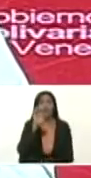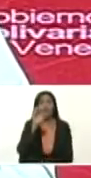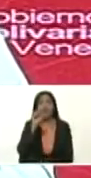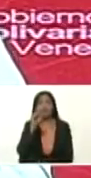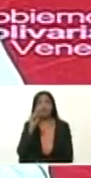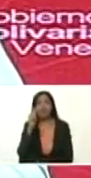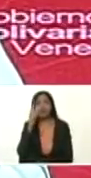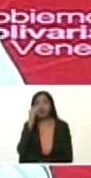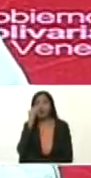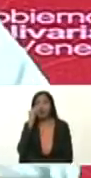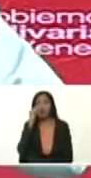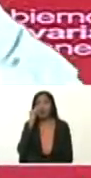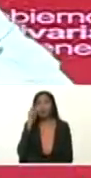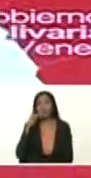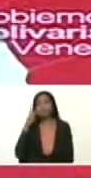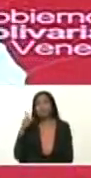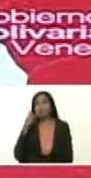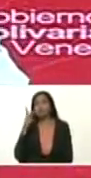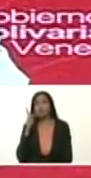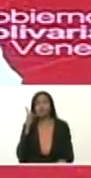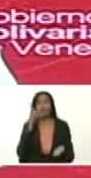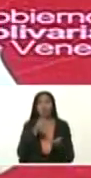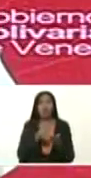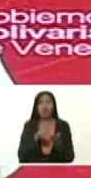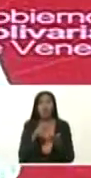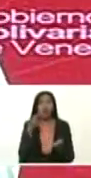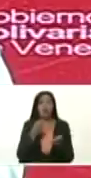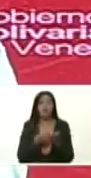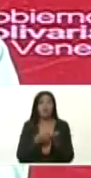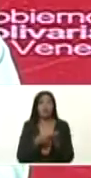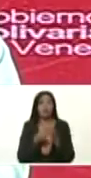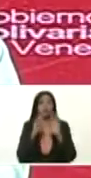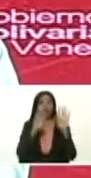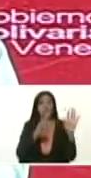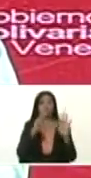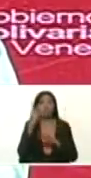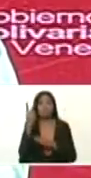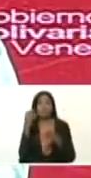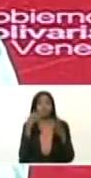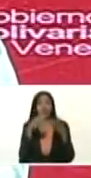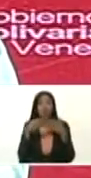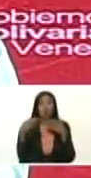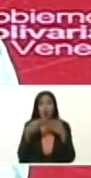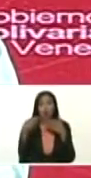juego. Eso sí, él pagó su entrada, $12,000.